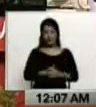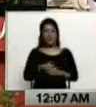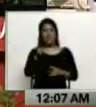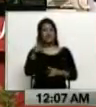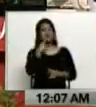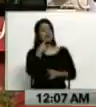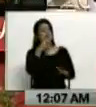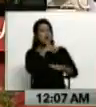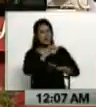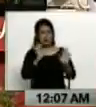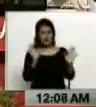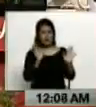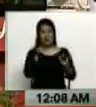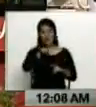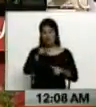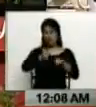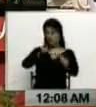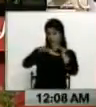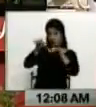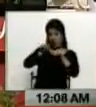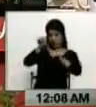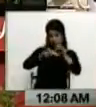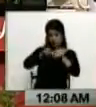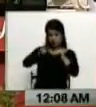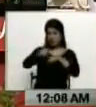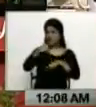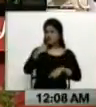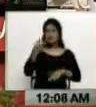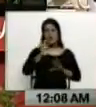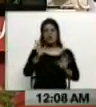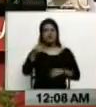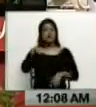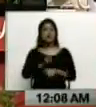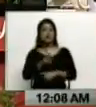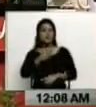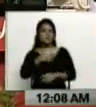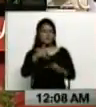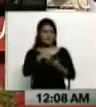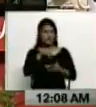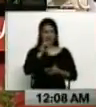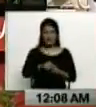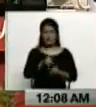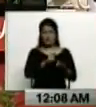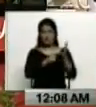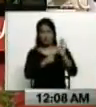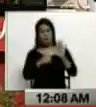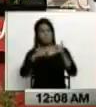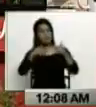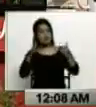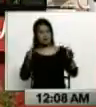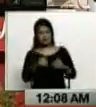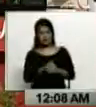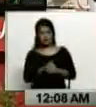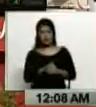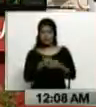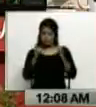petróleo no eso no existe para los hipercrítico lo único que existe son nuestras debilidades que deben ser resaltadas públicamente Sí